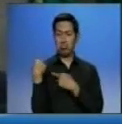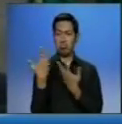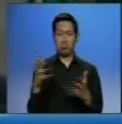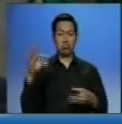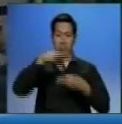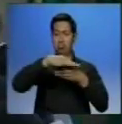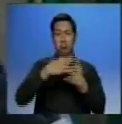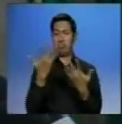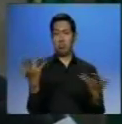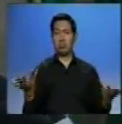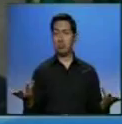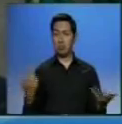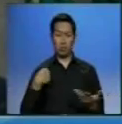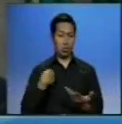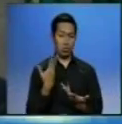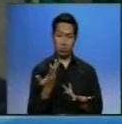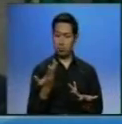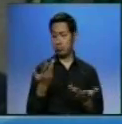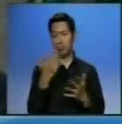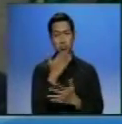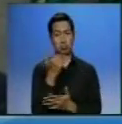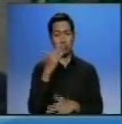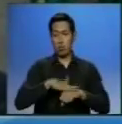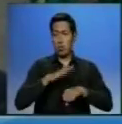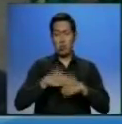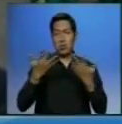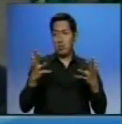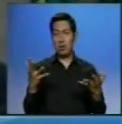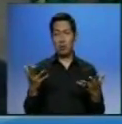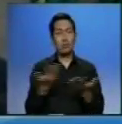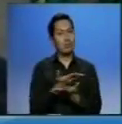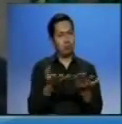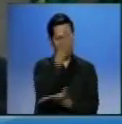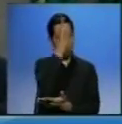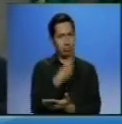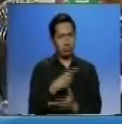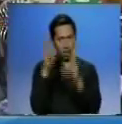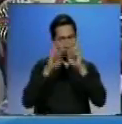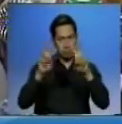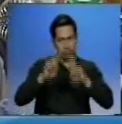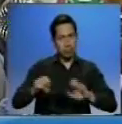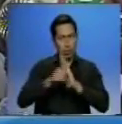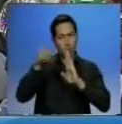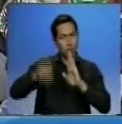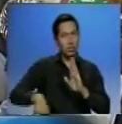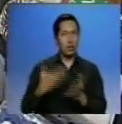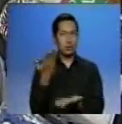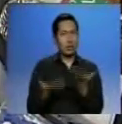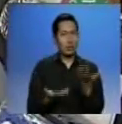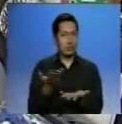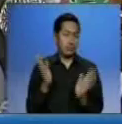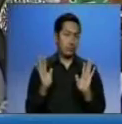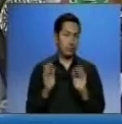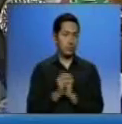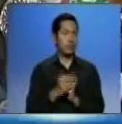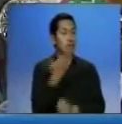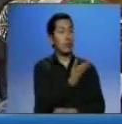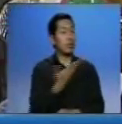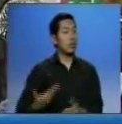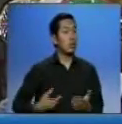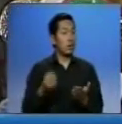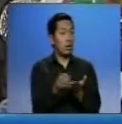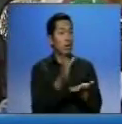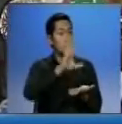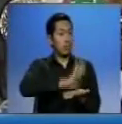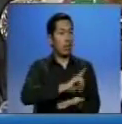y además no actué con culpa grave. Ello tiene que determinarse en un proceso judicial. Será la presidenta de la Asamblea la que presente